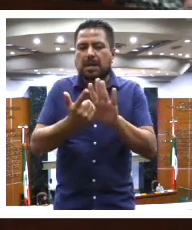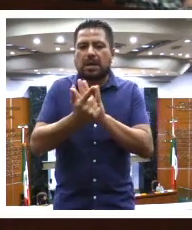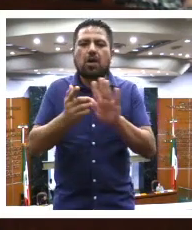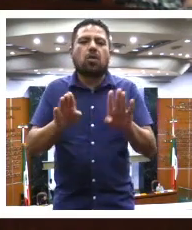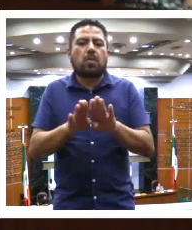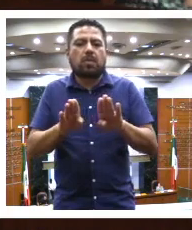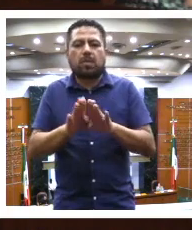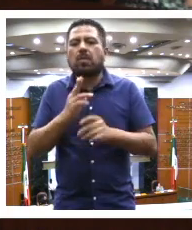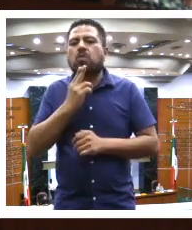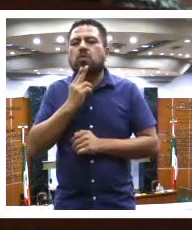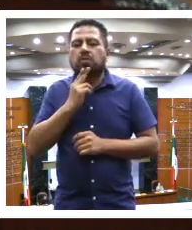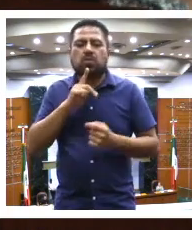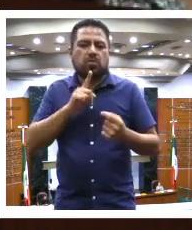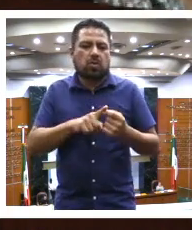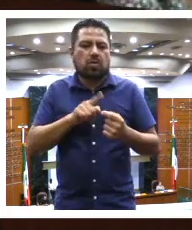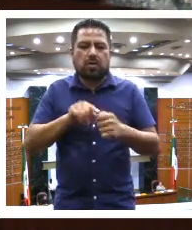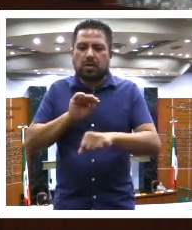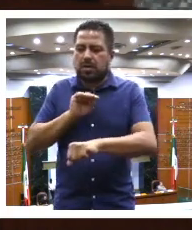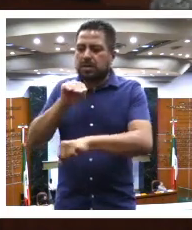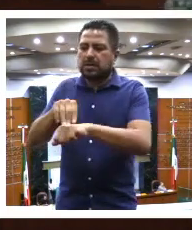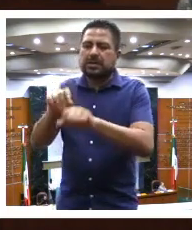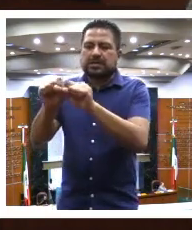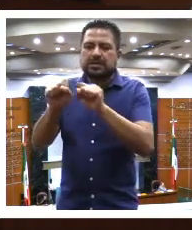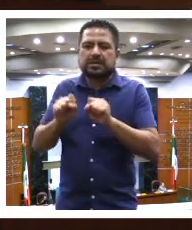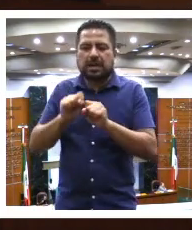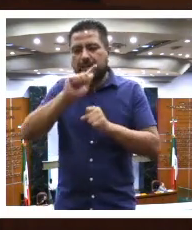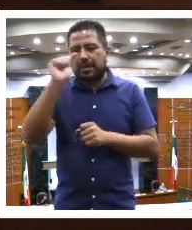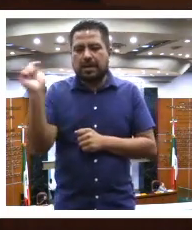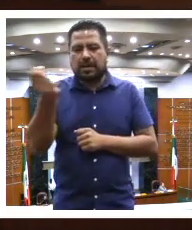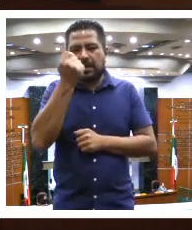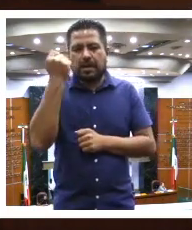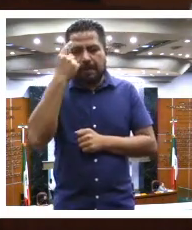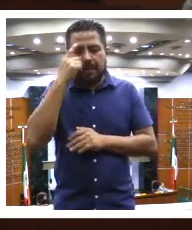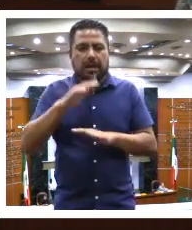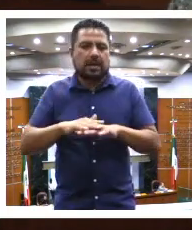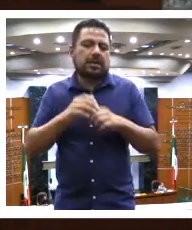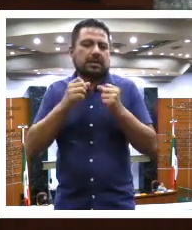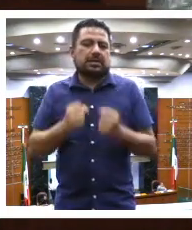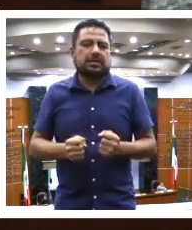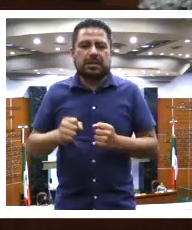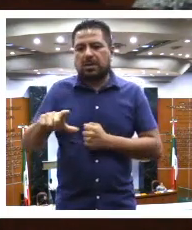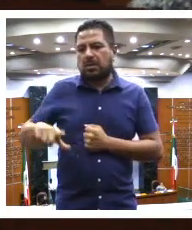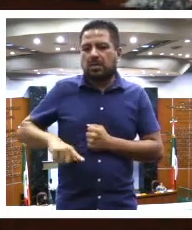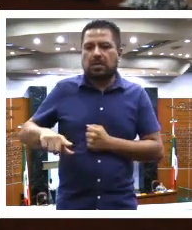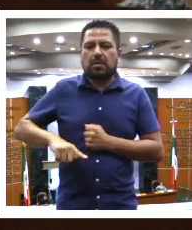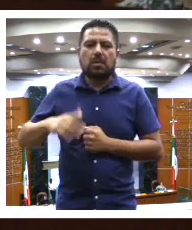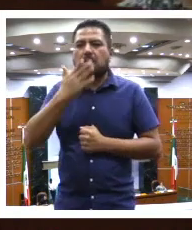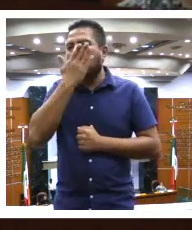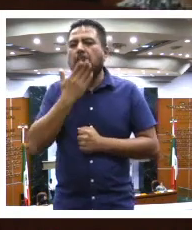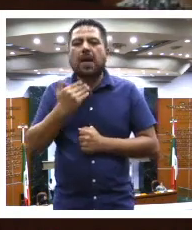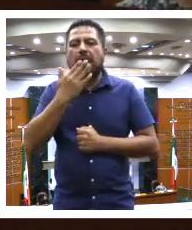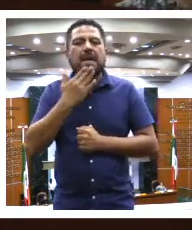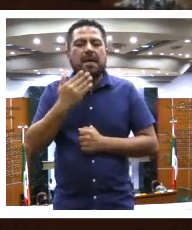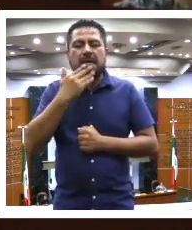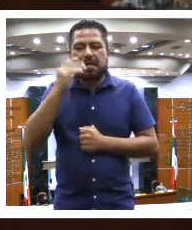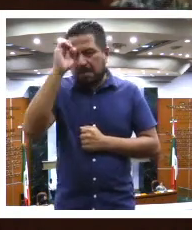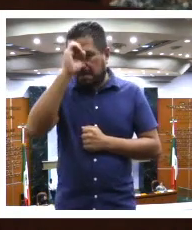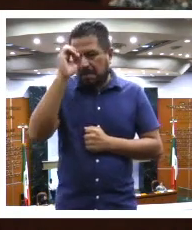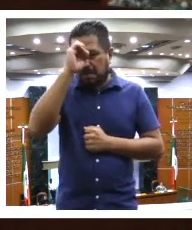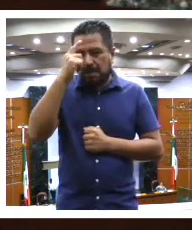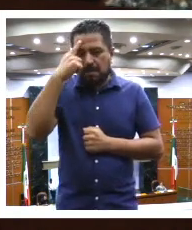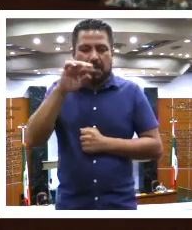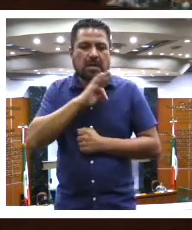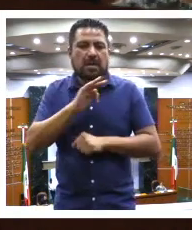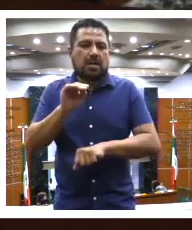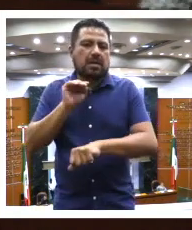Cómo utilizar Y dónde colocar sistemas tecnológicos para la seguridad pública por lo que no existe un criterio para